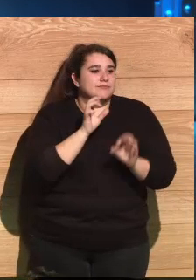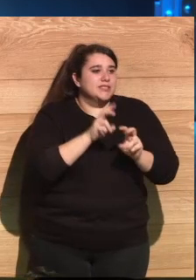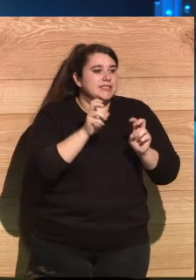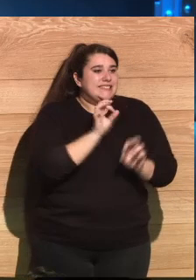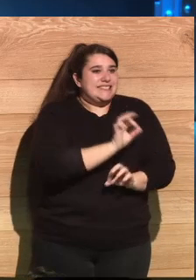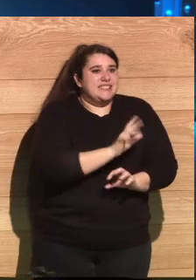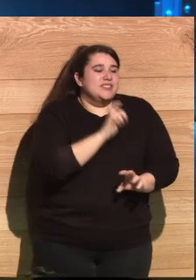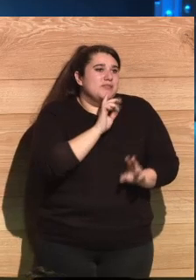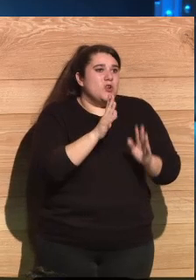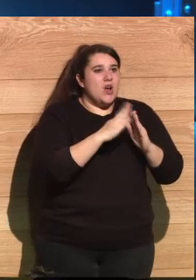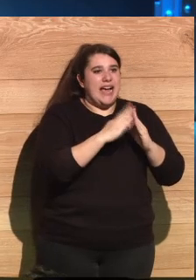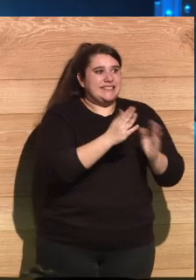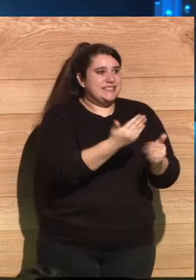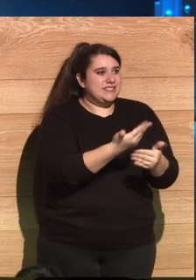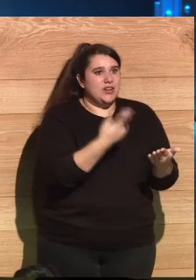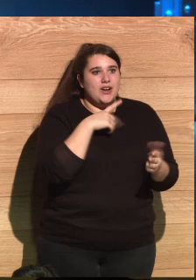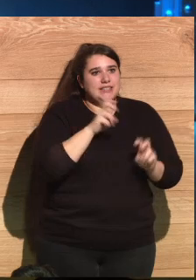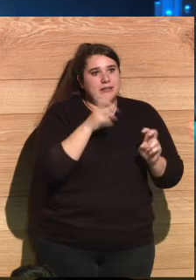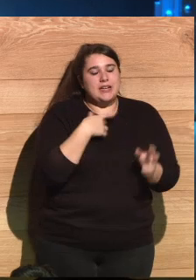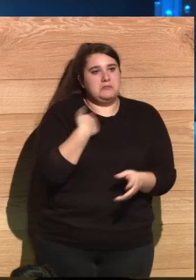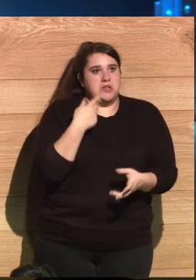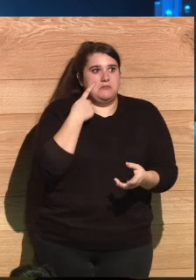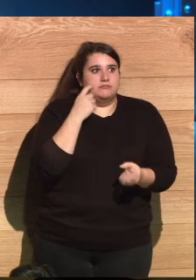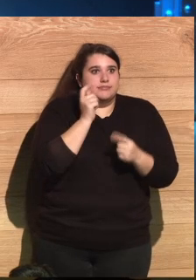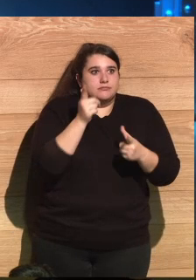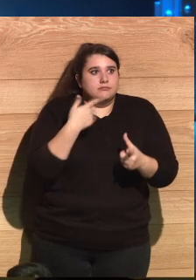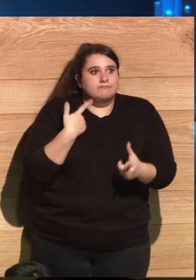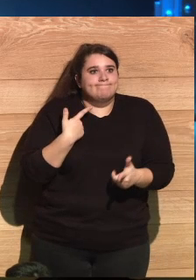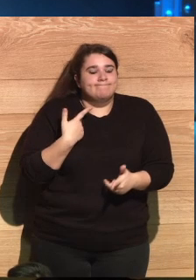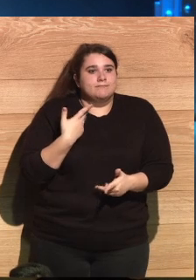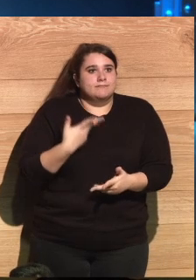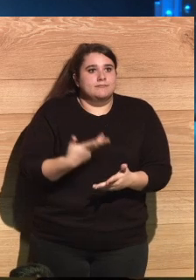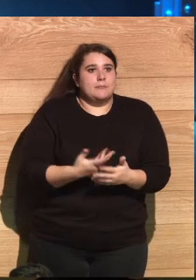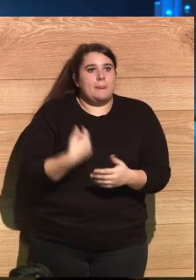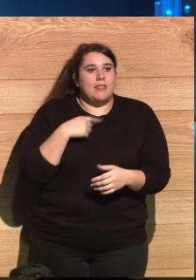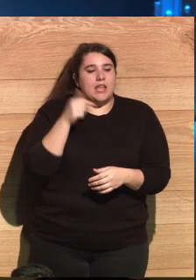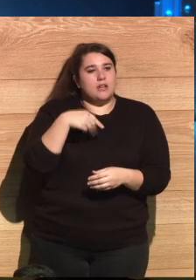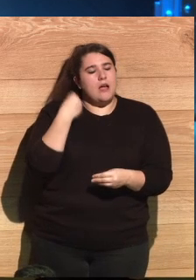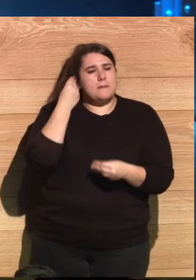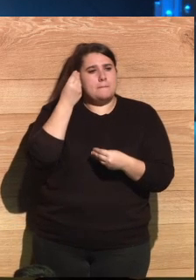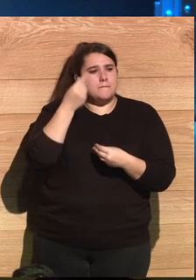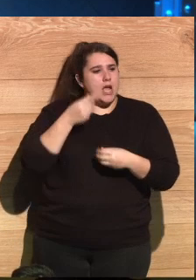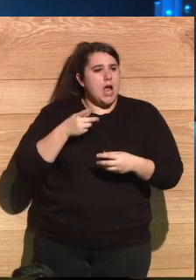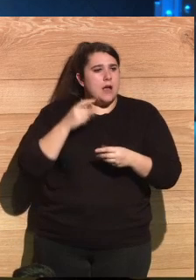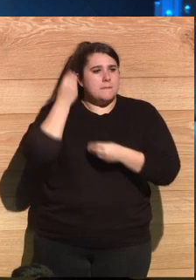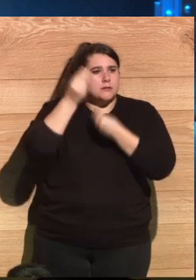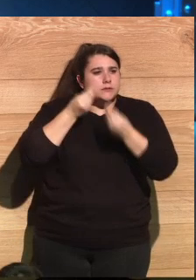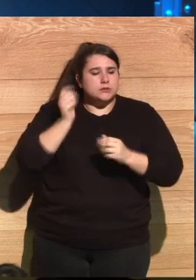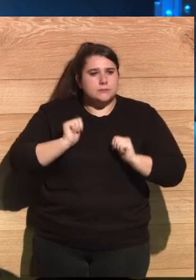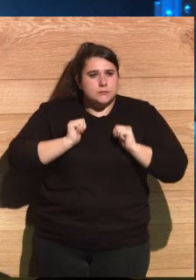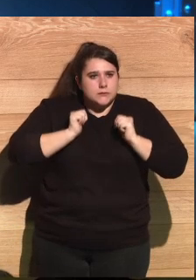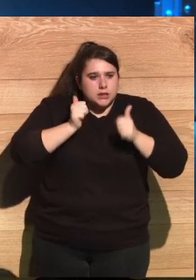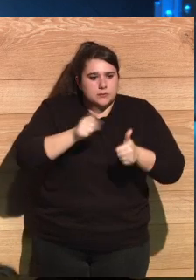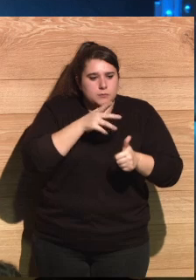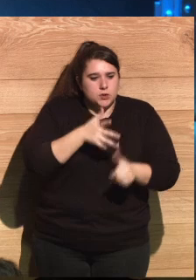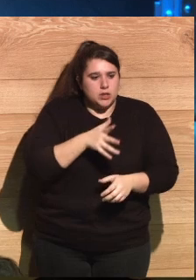a mí me impactó muchísimo. Y fue en el momento en el que empecé a reflexionar sobre esta población, porque es la